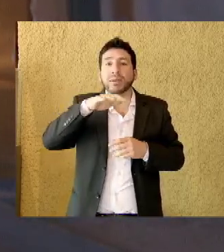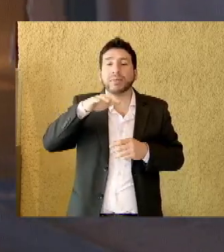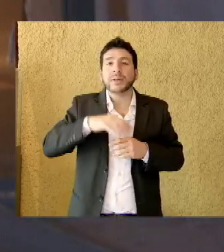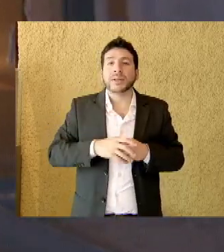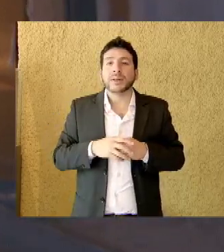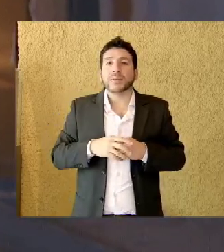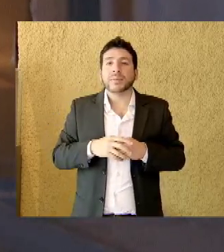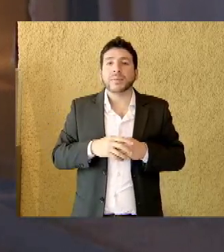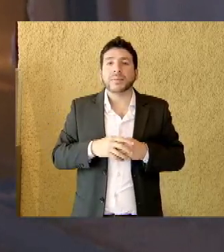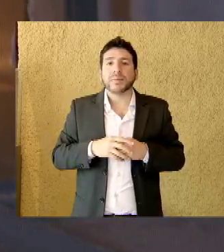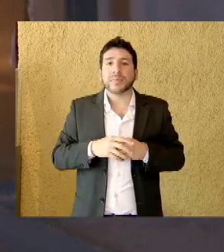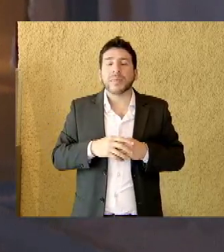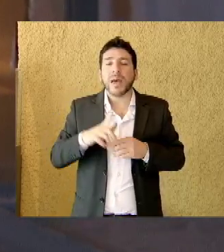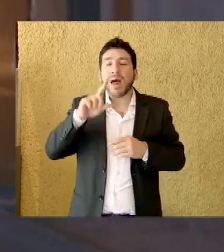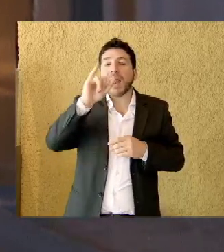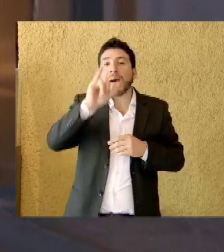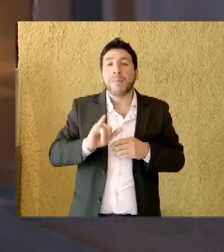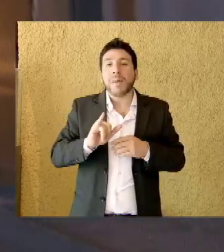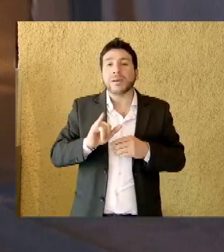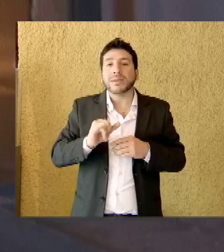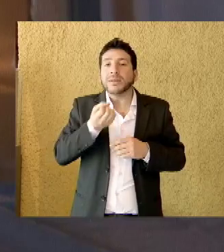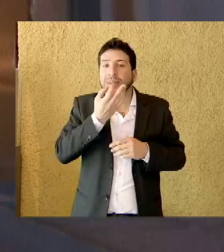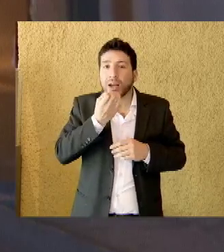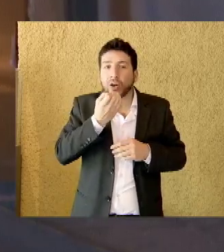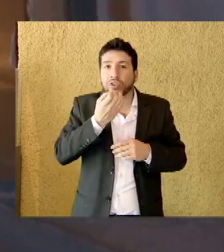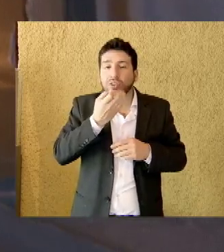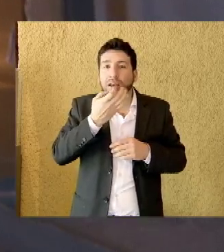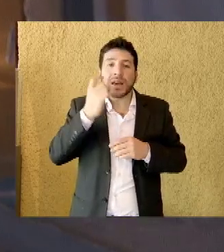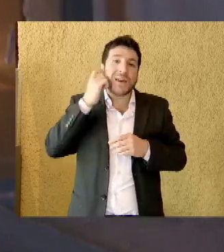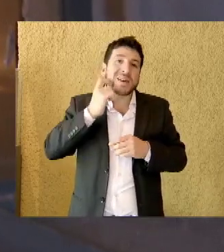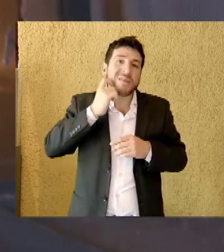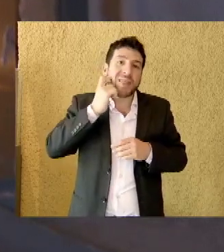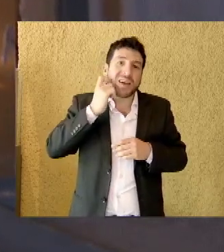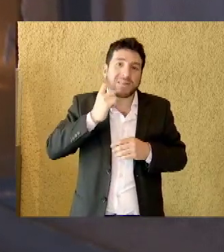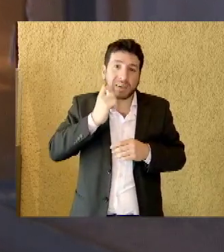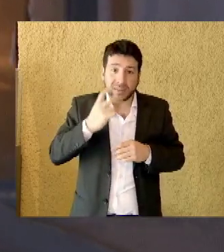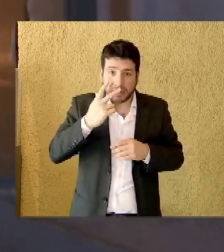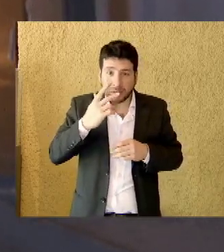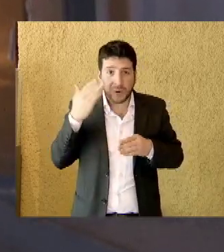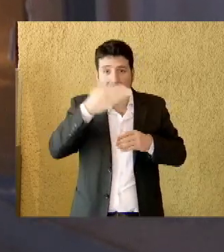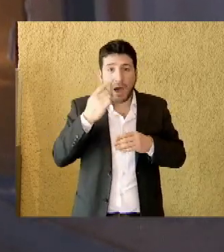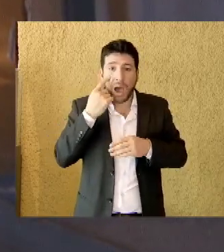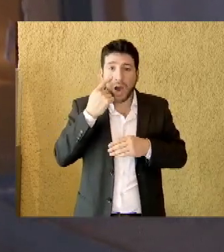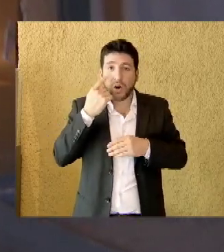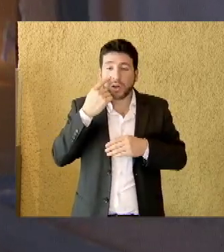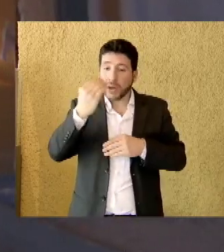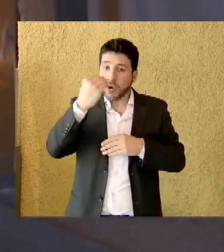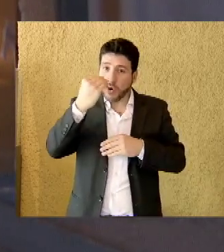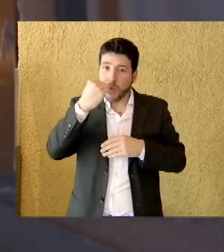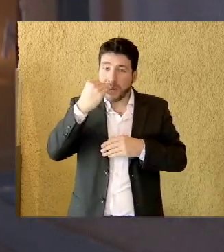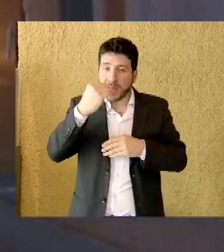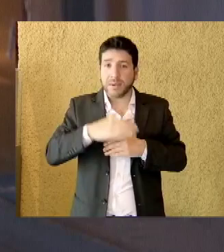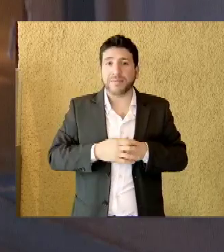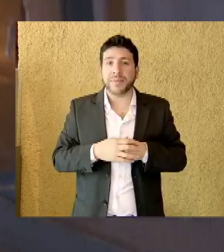material desde La Paz, Santa Rosa y Rivadavia. Atención, porque nos vamos a meter ya en estas comidas típicas que recién hablabas con Adolfo Cueto,